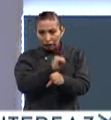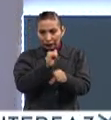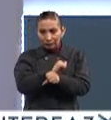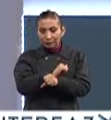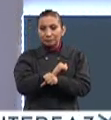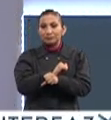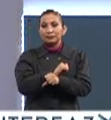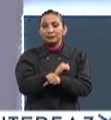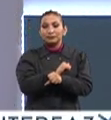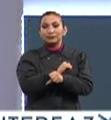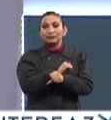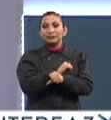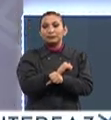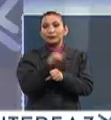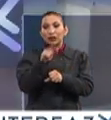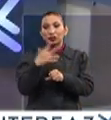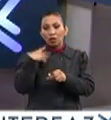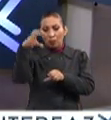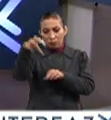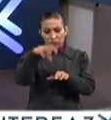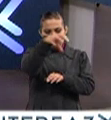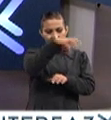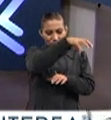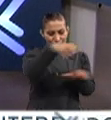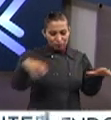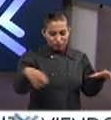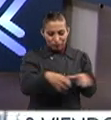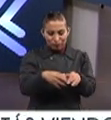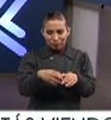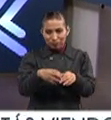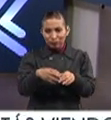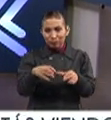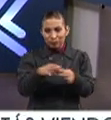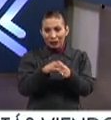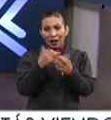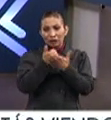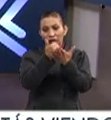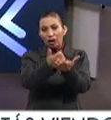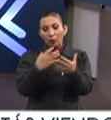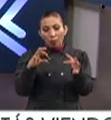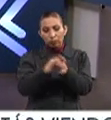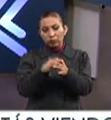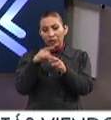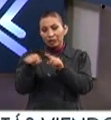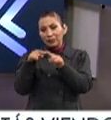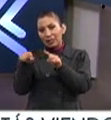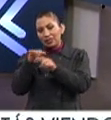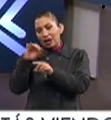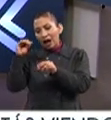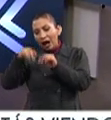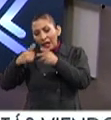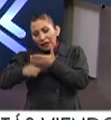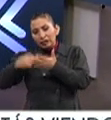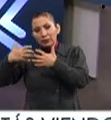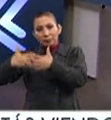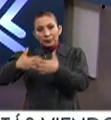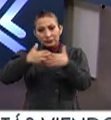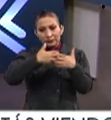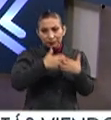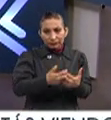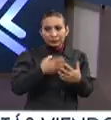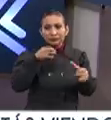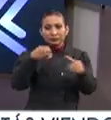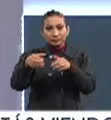y sustanciosas rompecabezas, ¿no? Por decirlo de alguna forma, que permiten confluir una serie de mecanismos empresariales, por